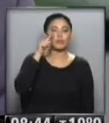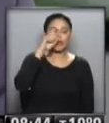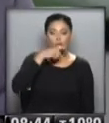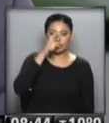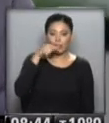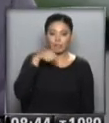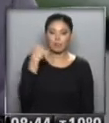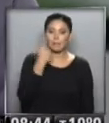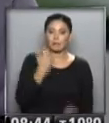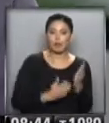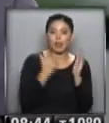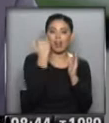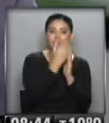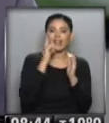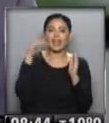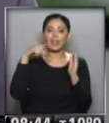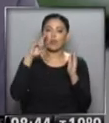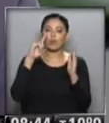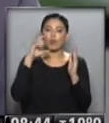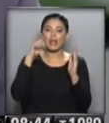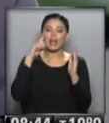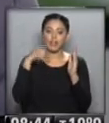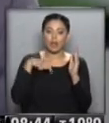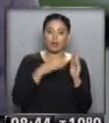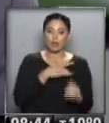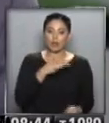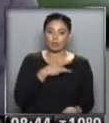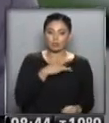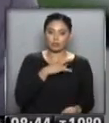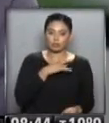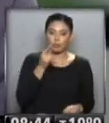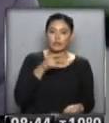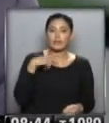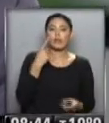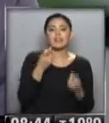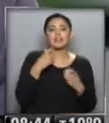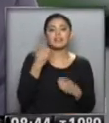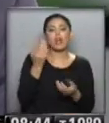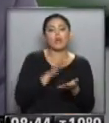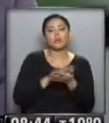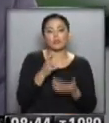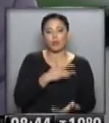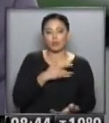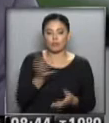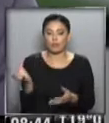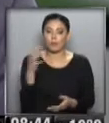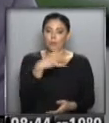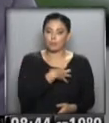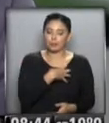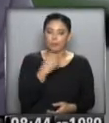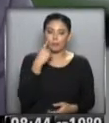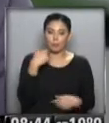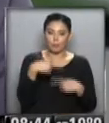se está conectado también a un corazón artificial pero necesita con urgencia un nuevo corazón para seguir viviendo su